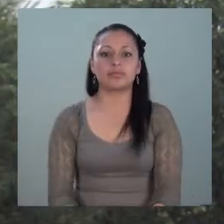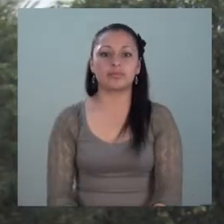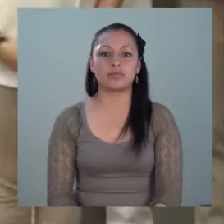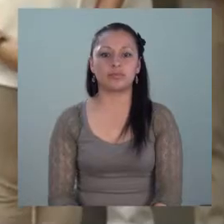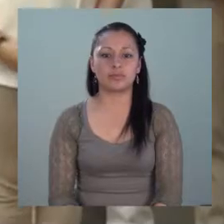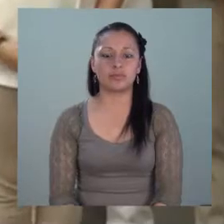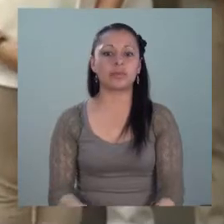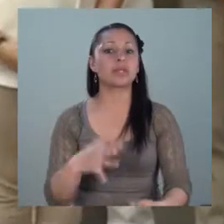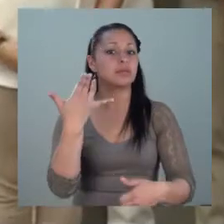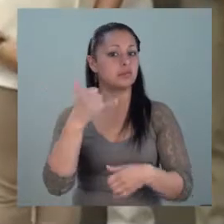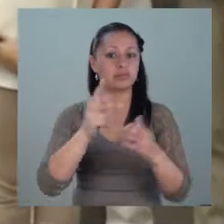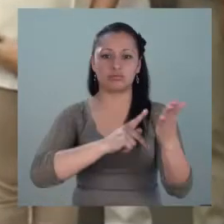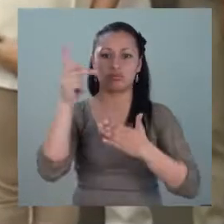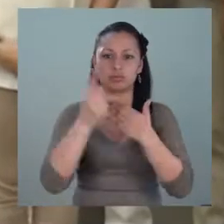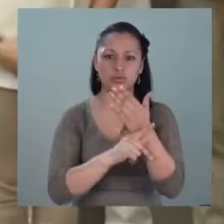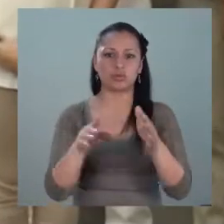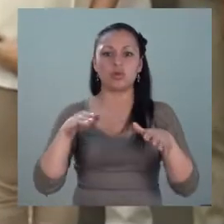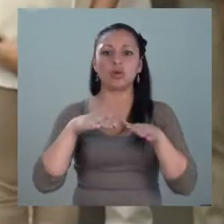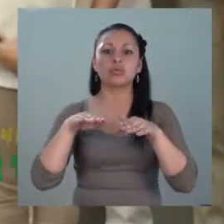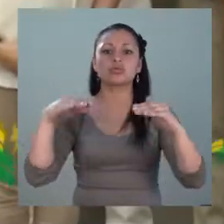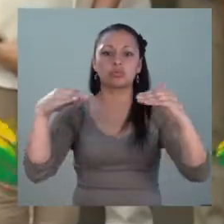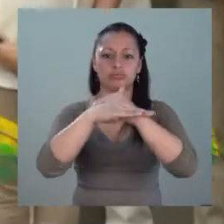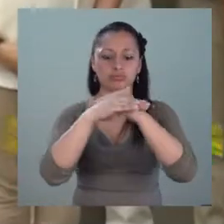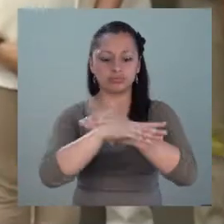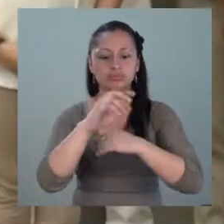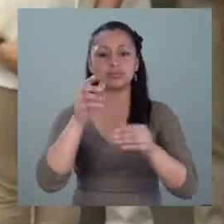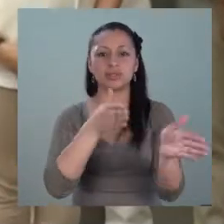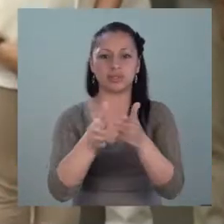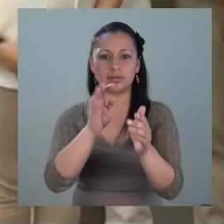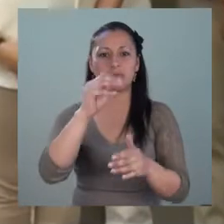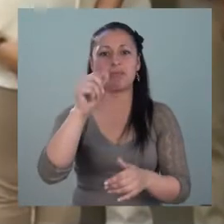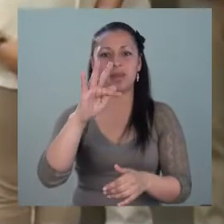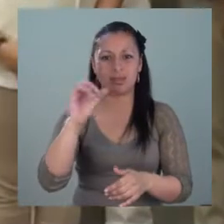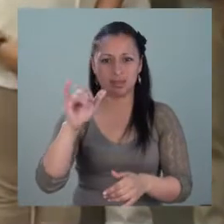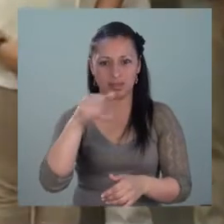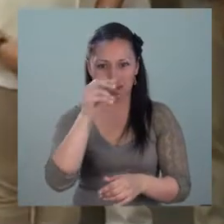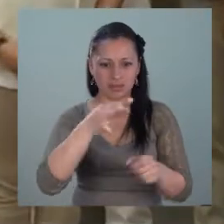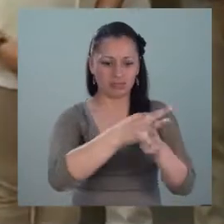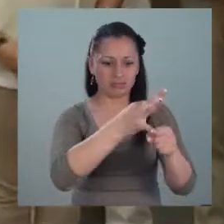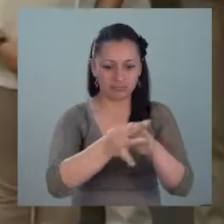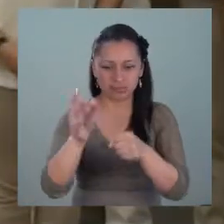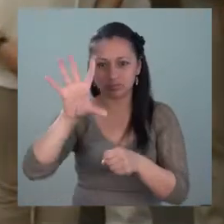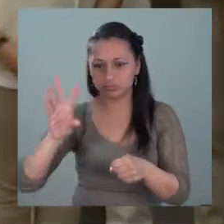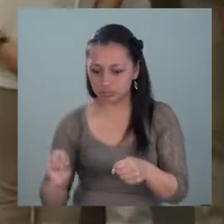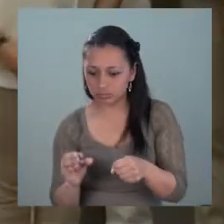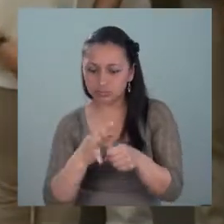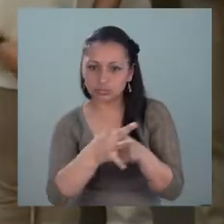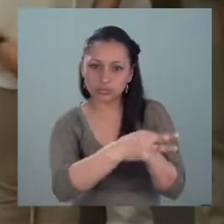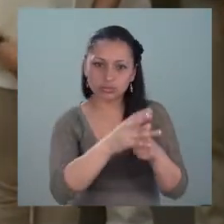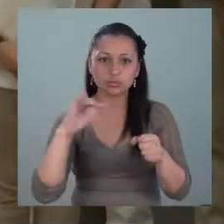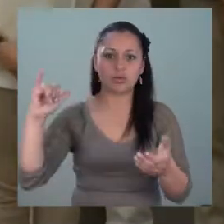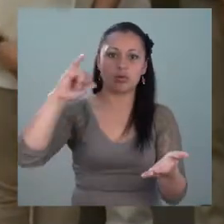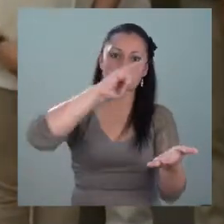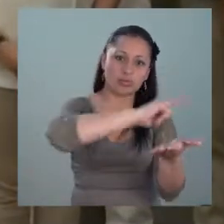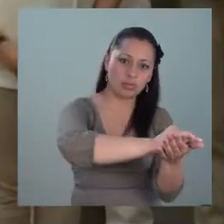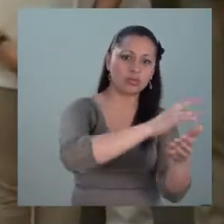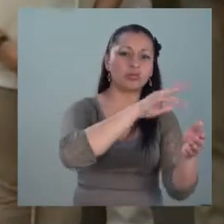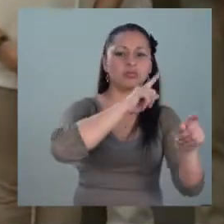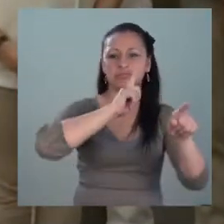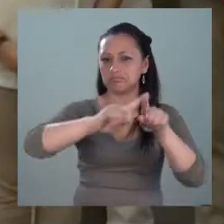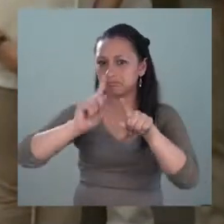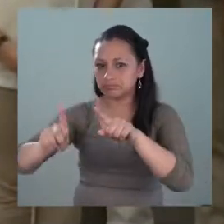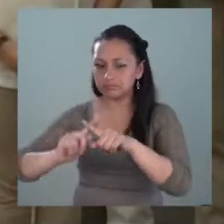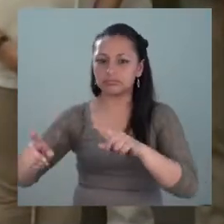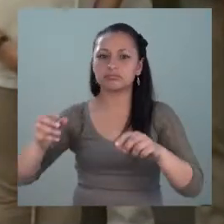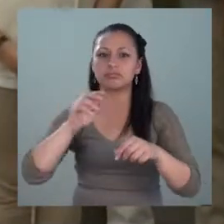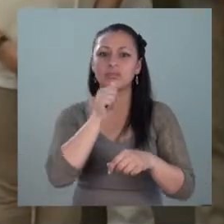Guerrero. Hay proyectos como la vía binacional, el río Mataje, Espriella, la modernización del aeropuerto, las obras de